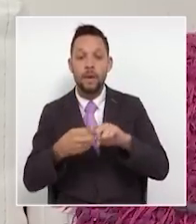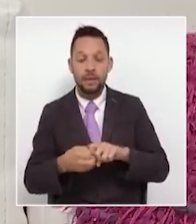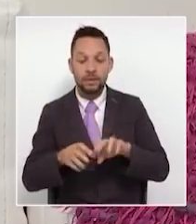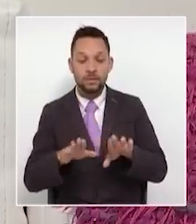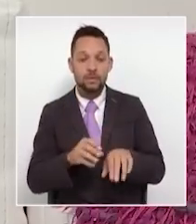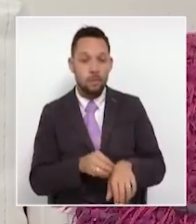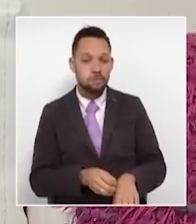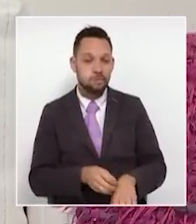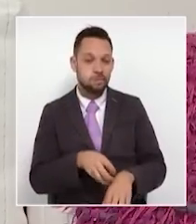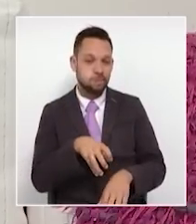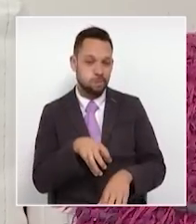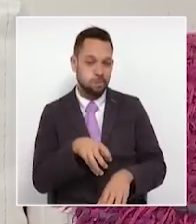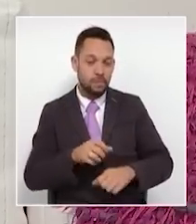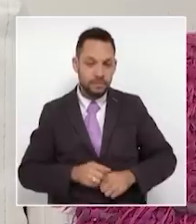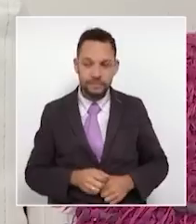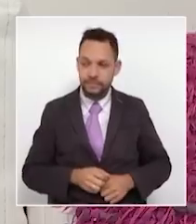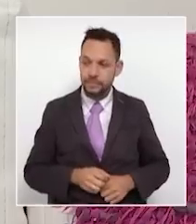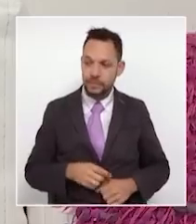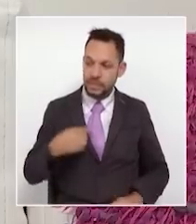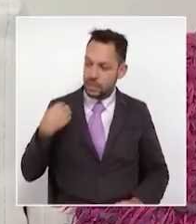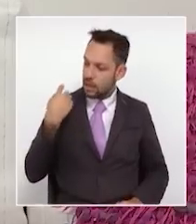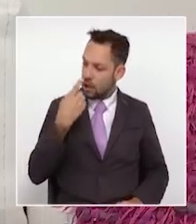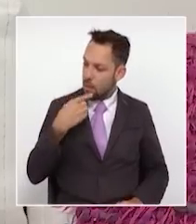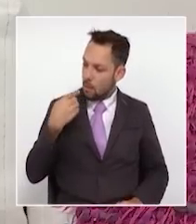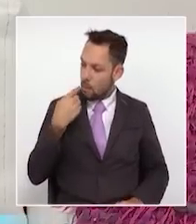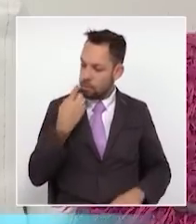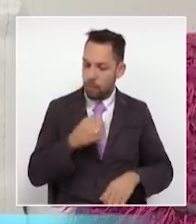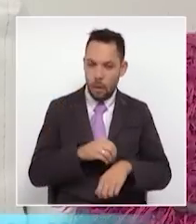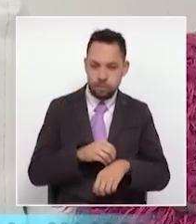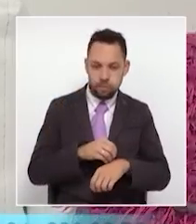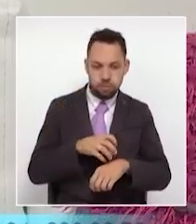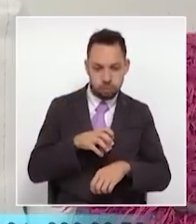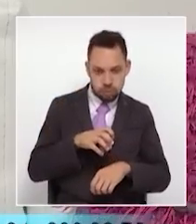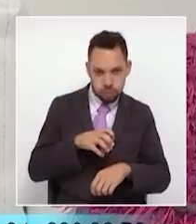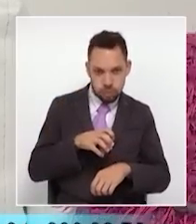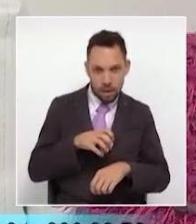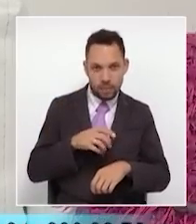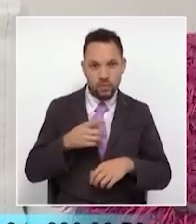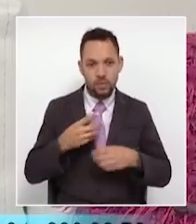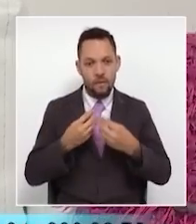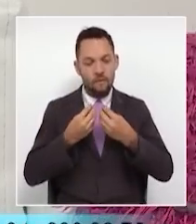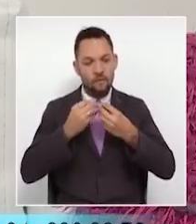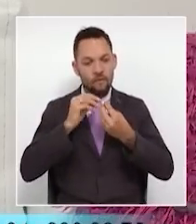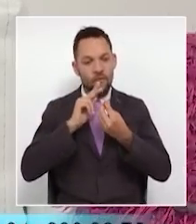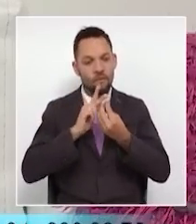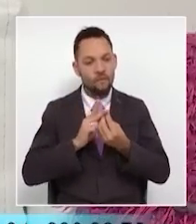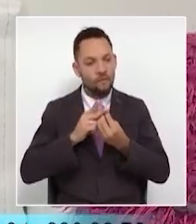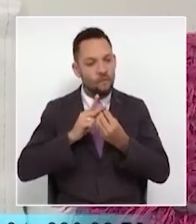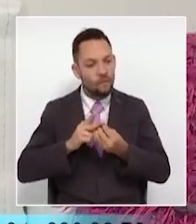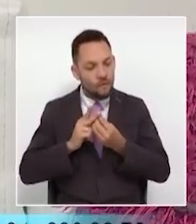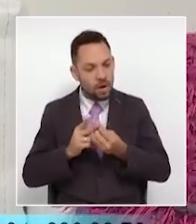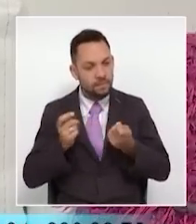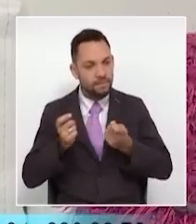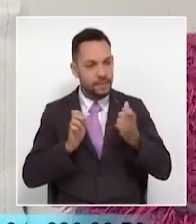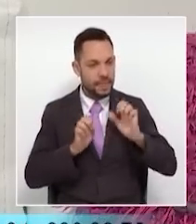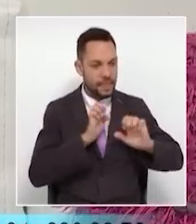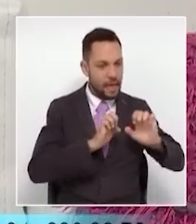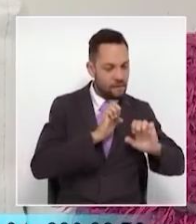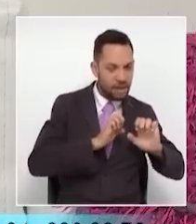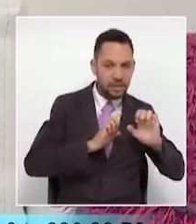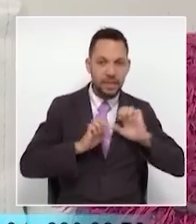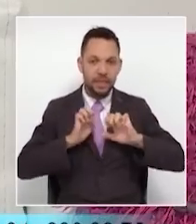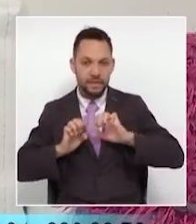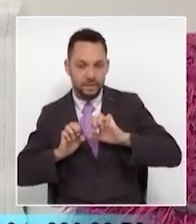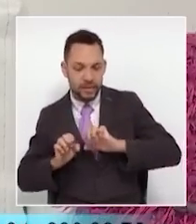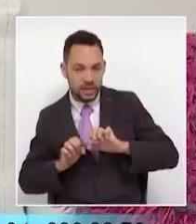l la inflamación en nuestro organismo es causada como un mecanismo de defensa contra estas sustancias contra estas